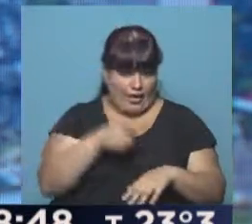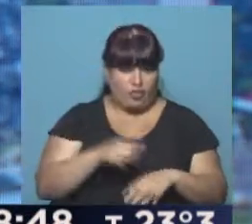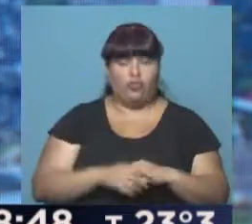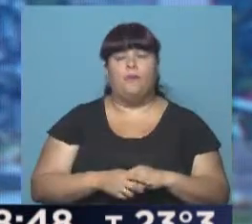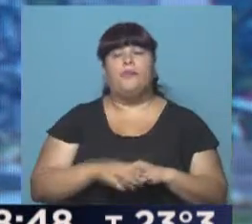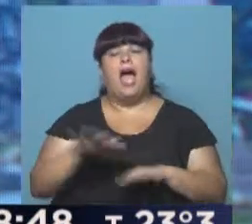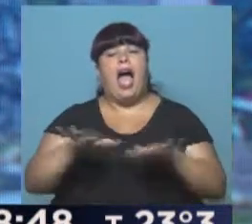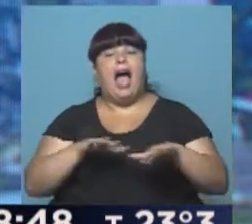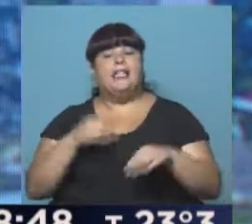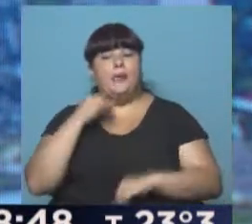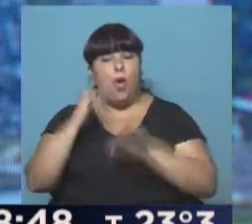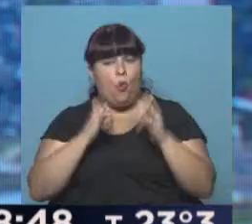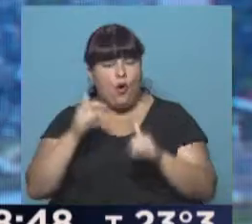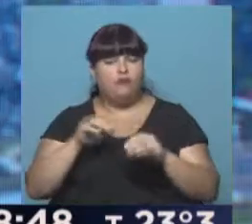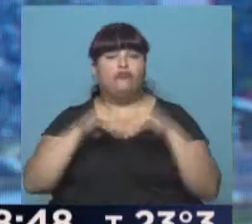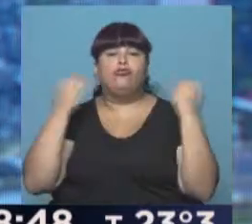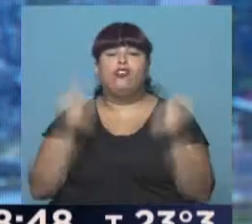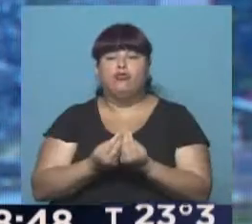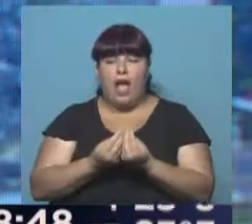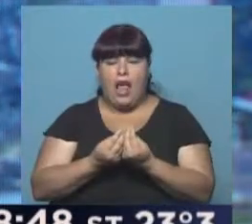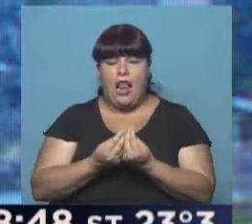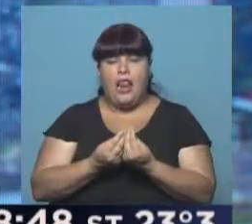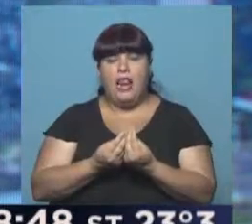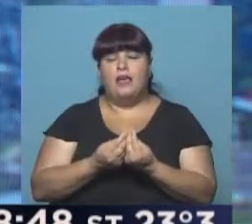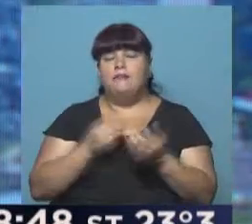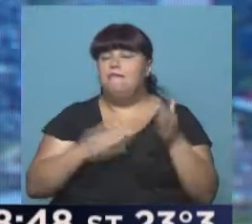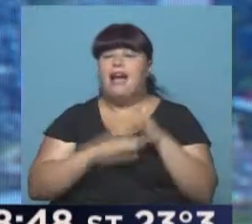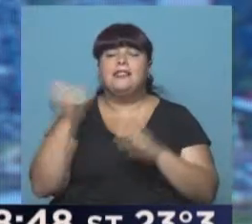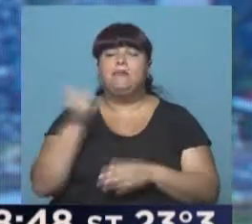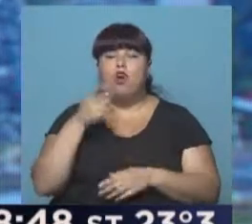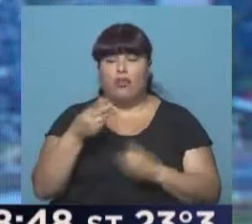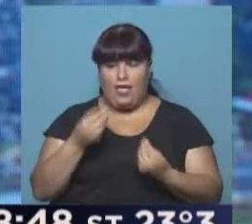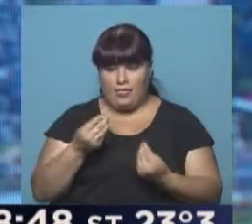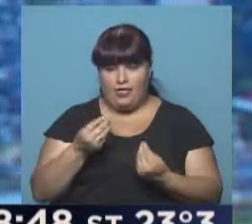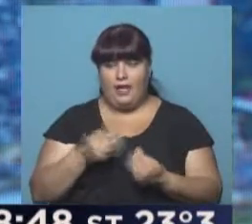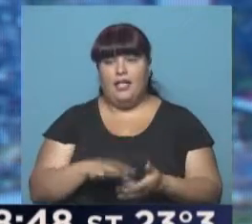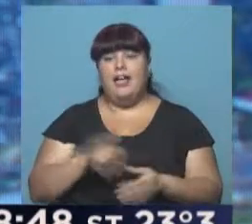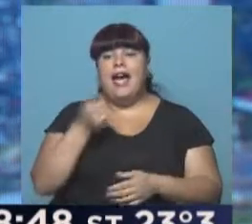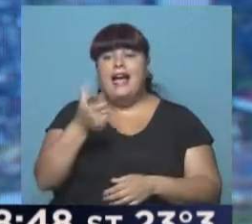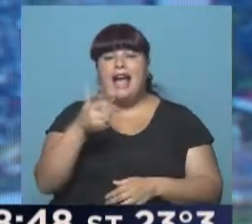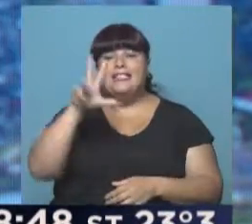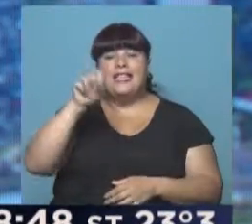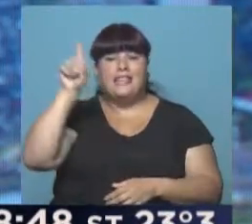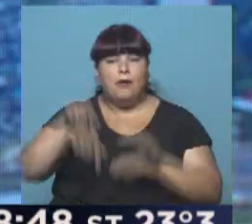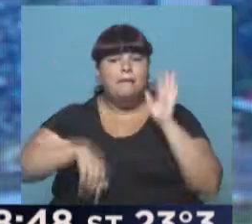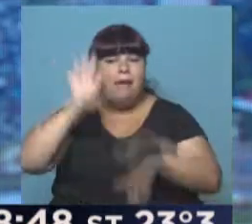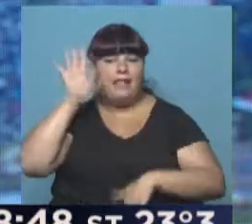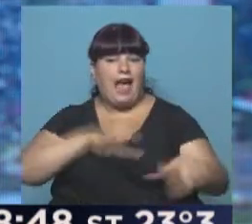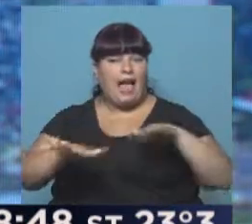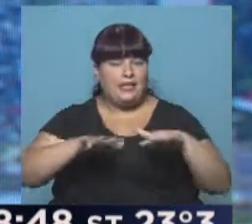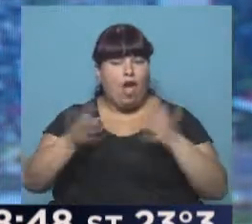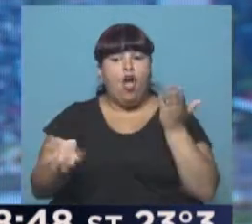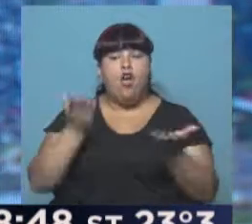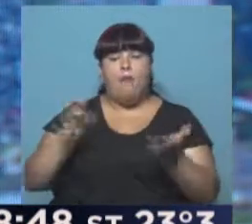la actividad que dio y arrojó como resultado central este informe es que hubo casi un 30% más de actividad